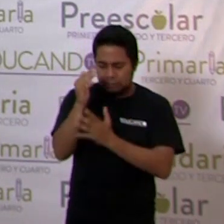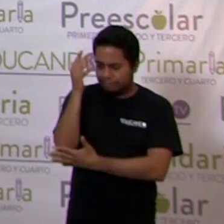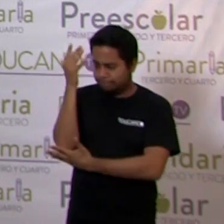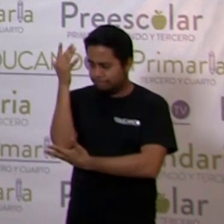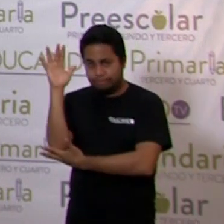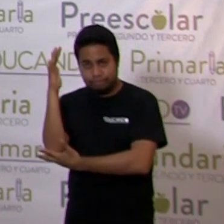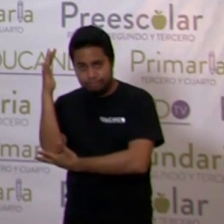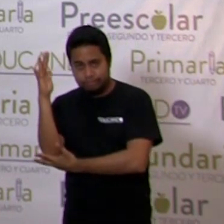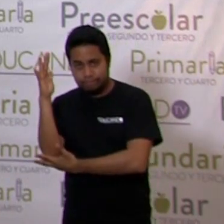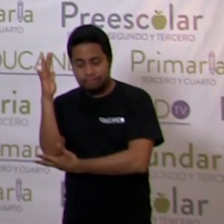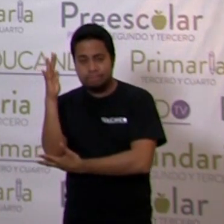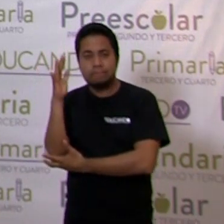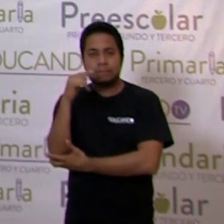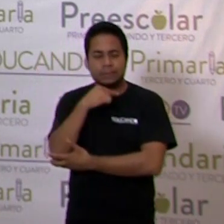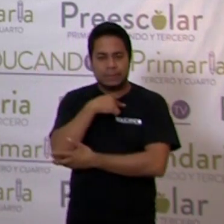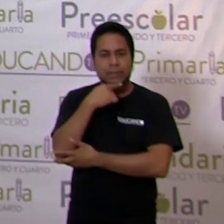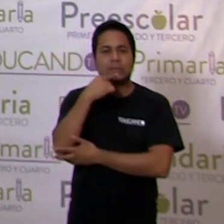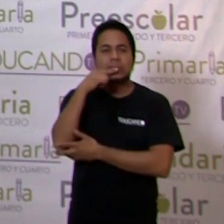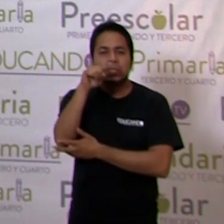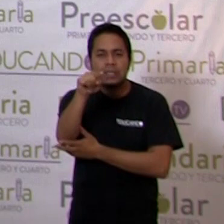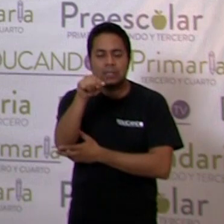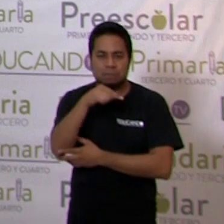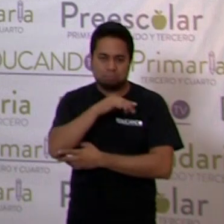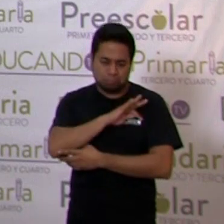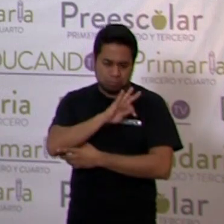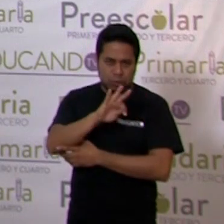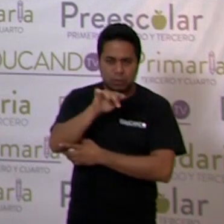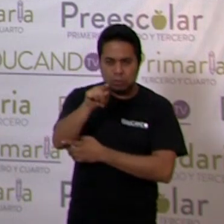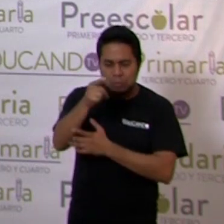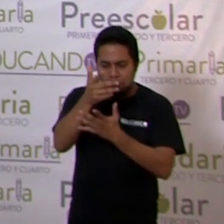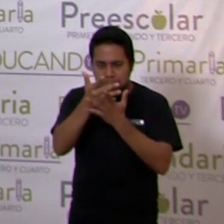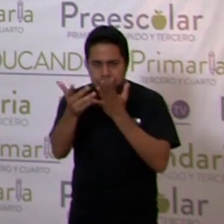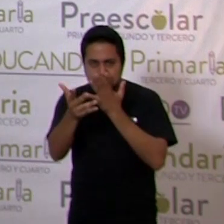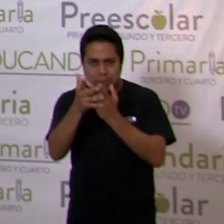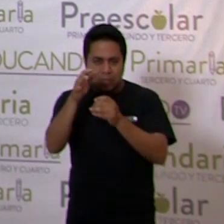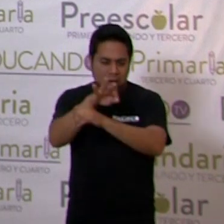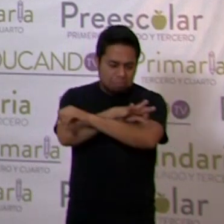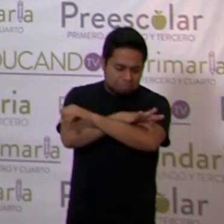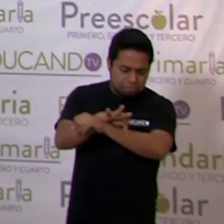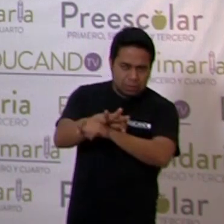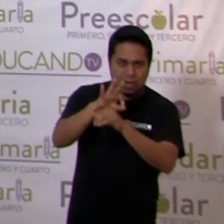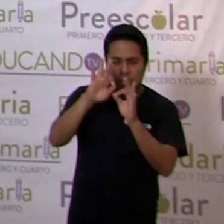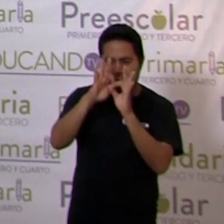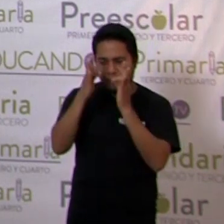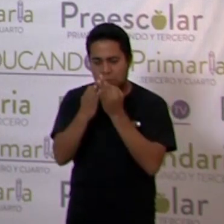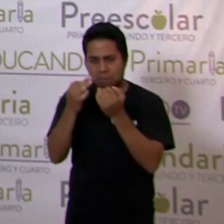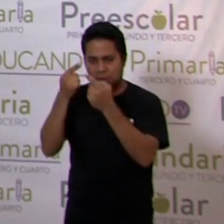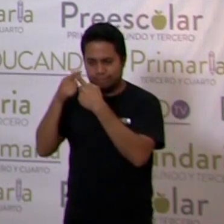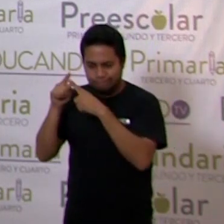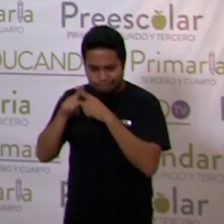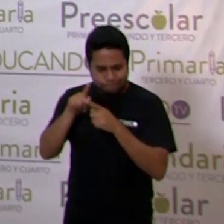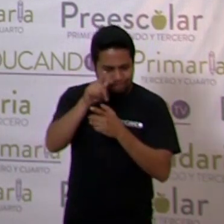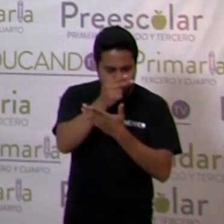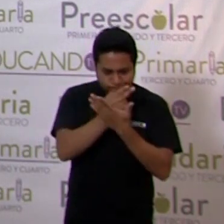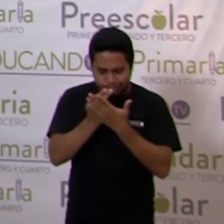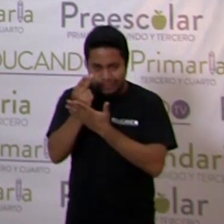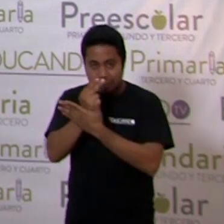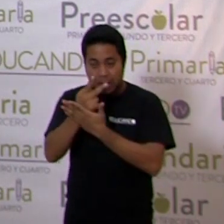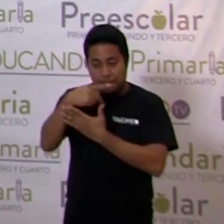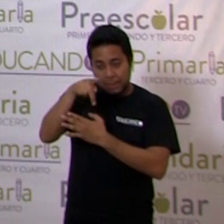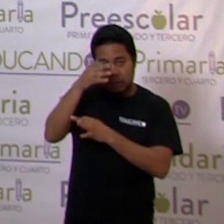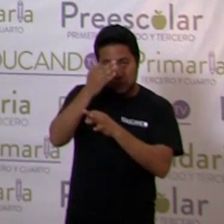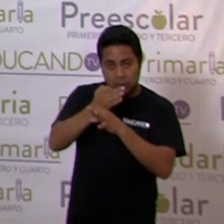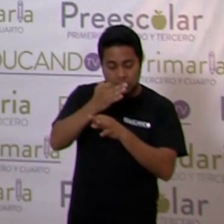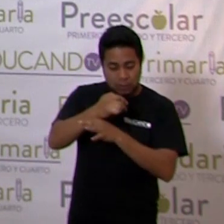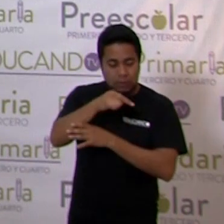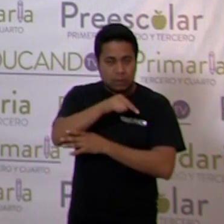y te comenté que podías tú construir muchísimas formas o muchísimas figuras pero en esta clase vamos a